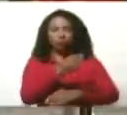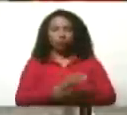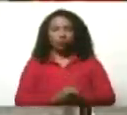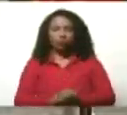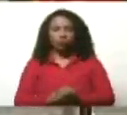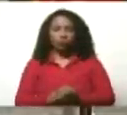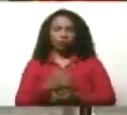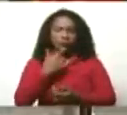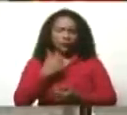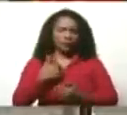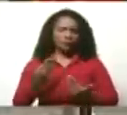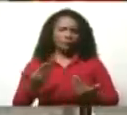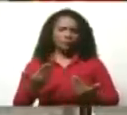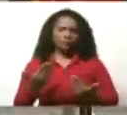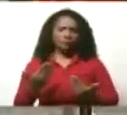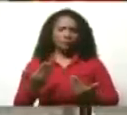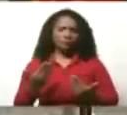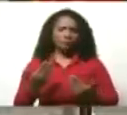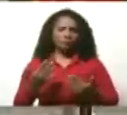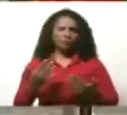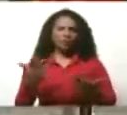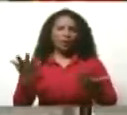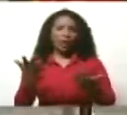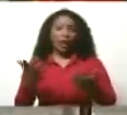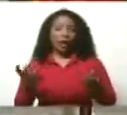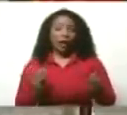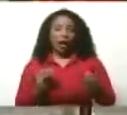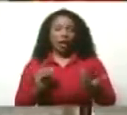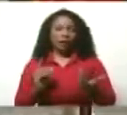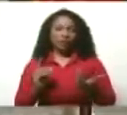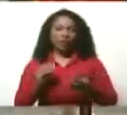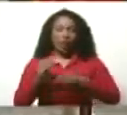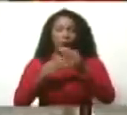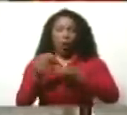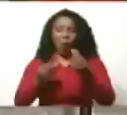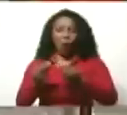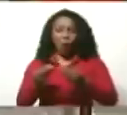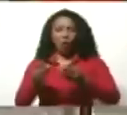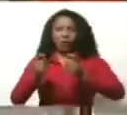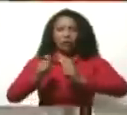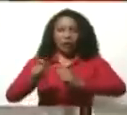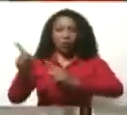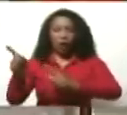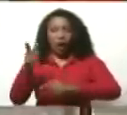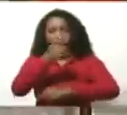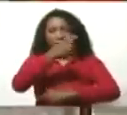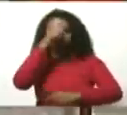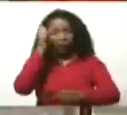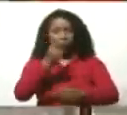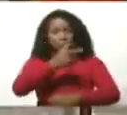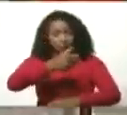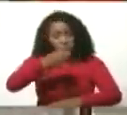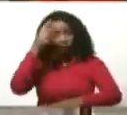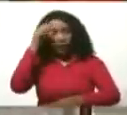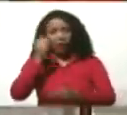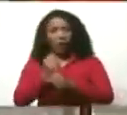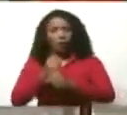Dígame, nada más y nada menos, el trato brutal que le dio a los trabajadores de PDVSA.